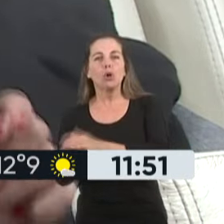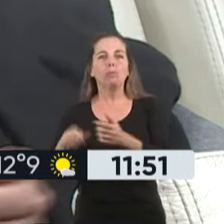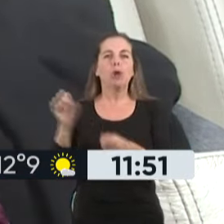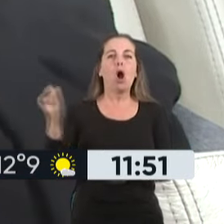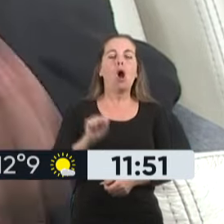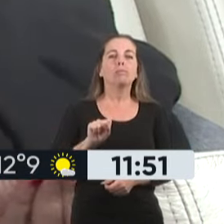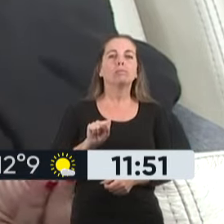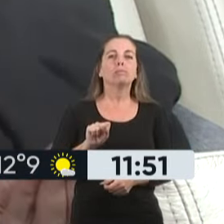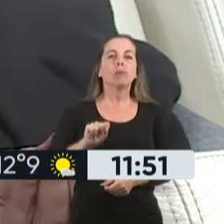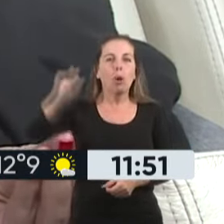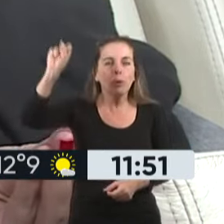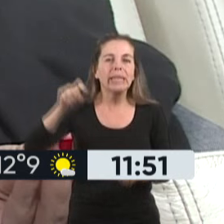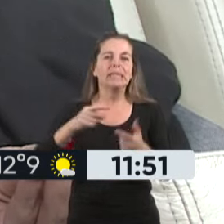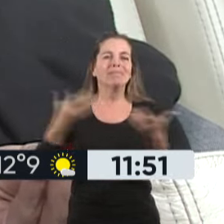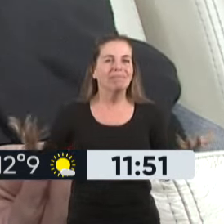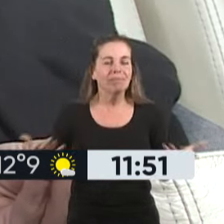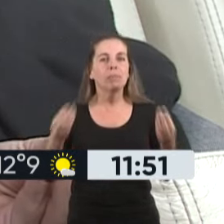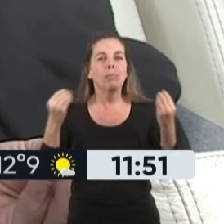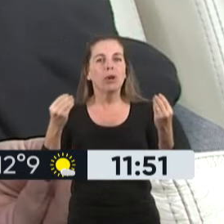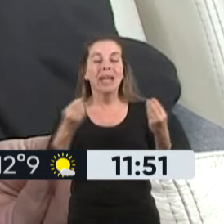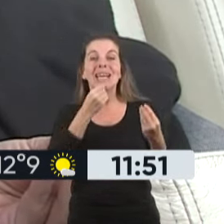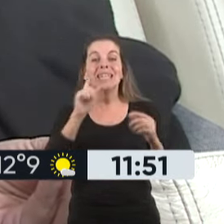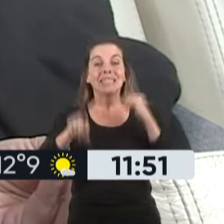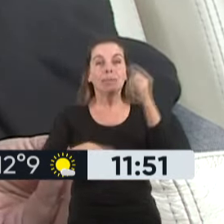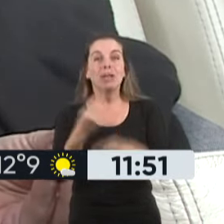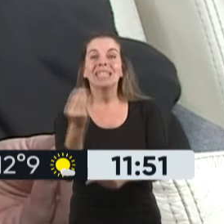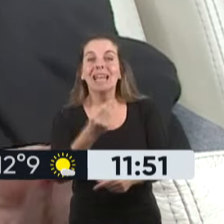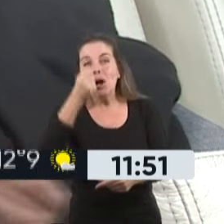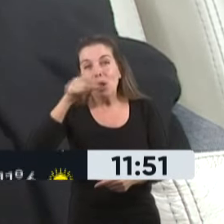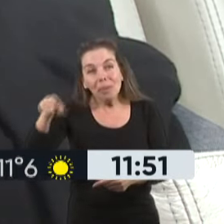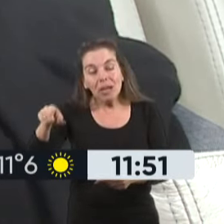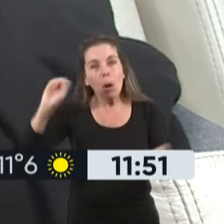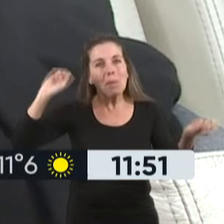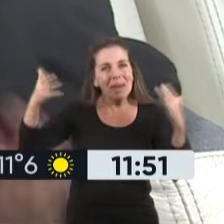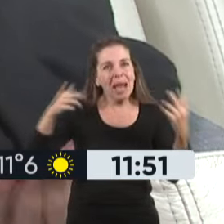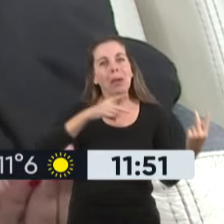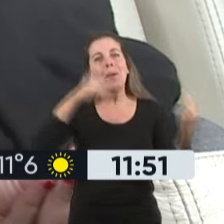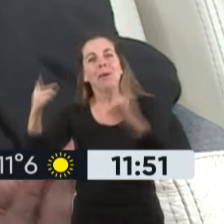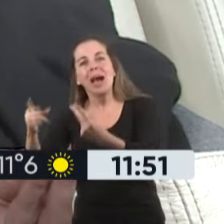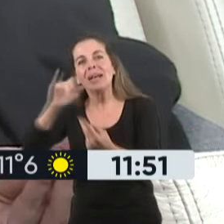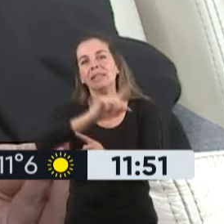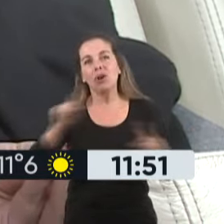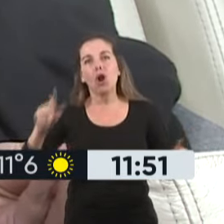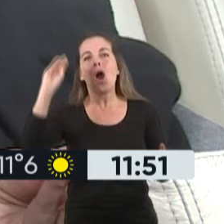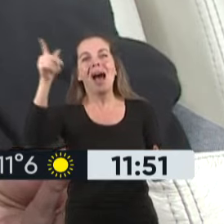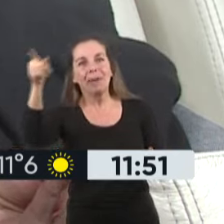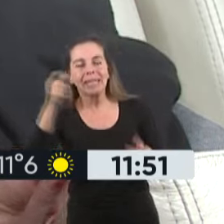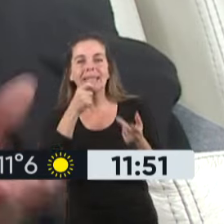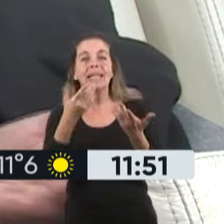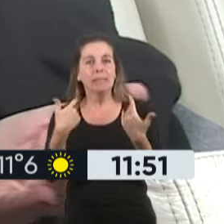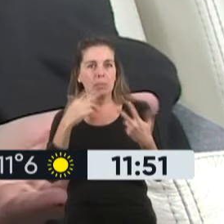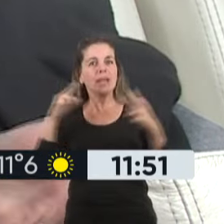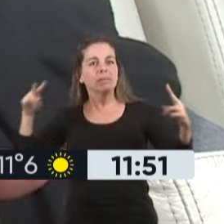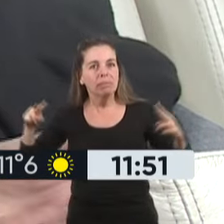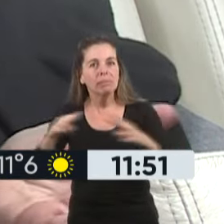también preguntar si existe la posibilidad de que vaya este fin de semana a Brasil, si hay posibilidad de que se reúna con Bolsonaro